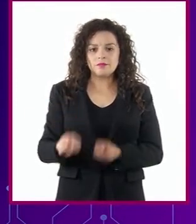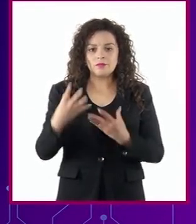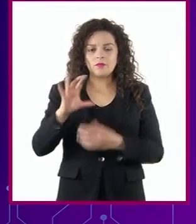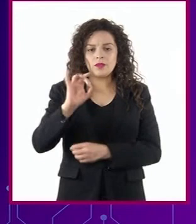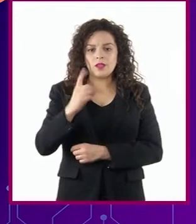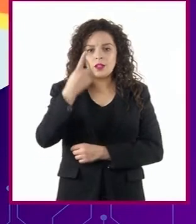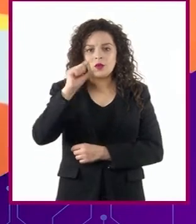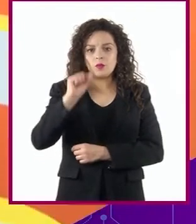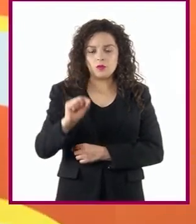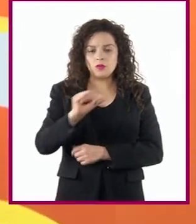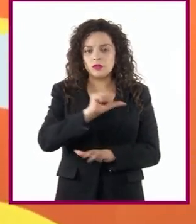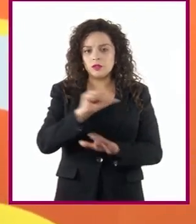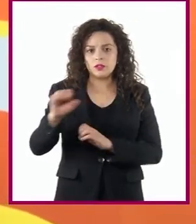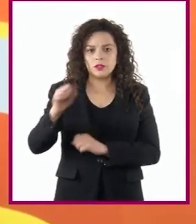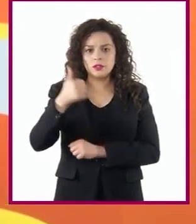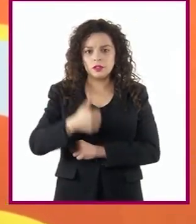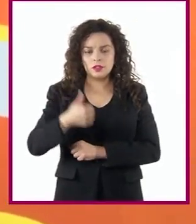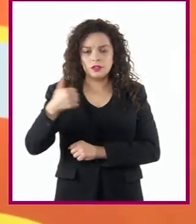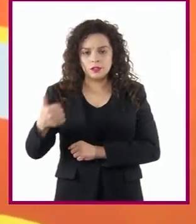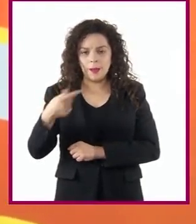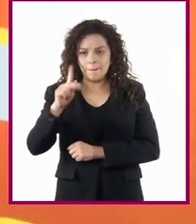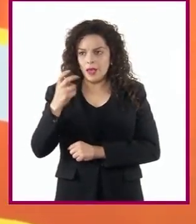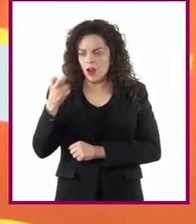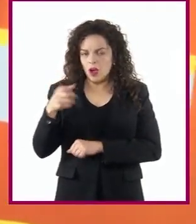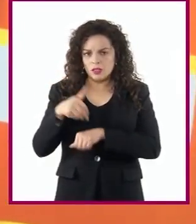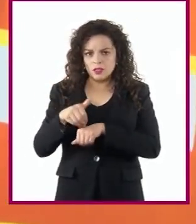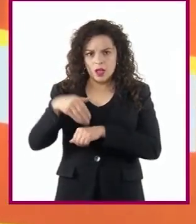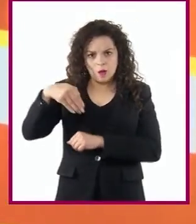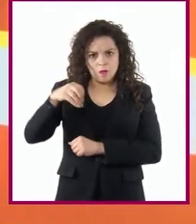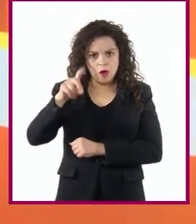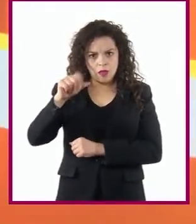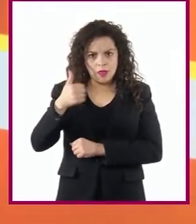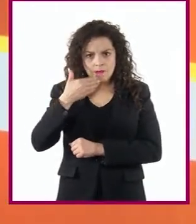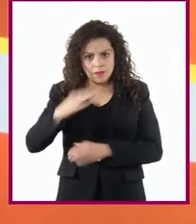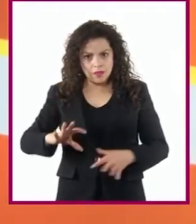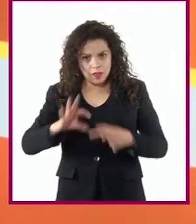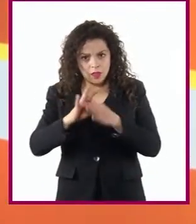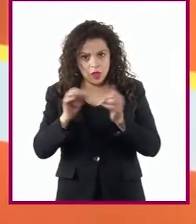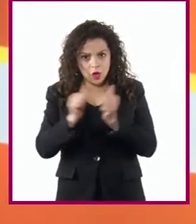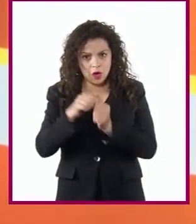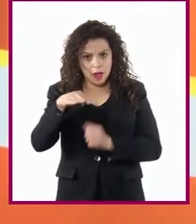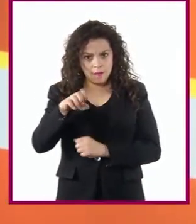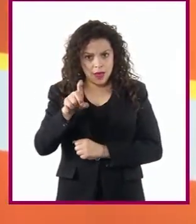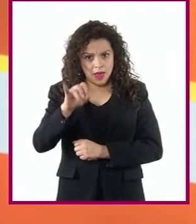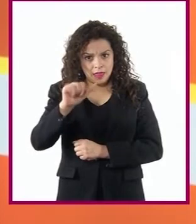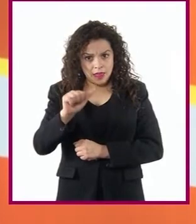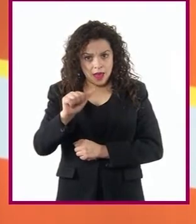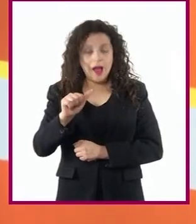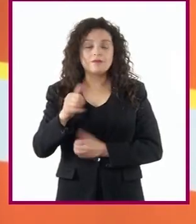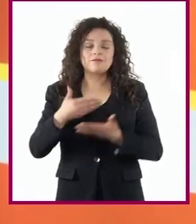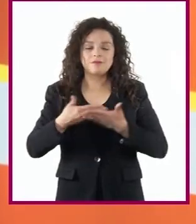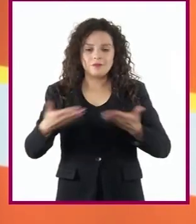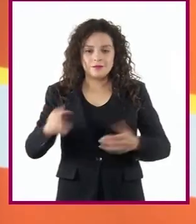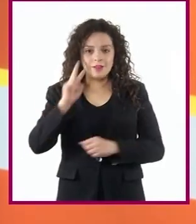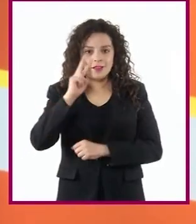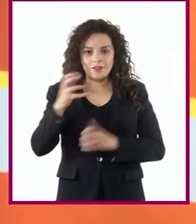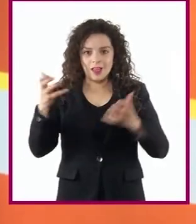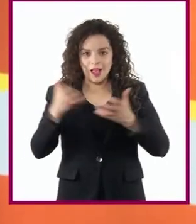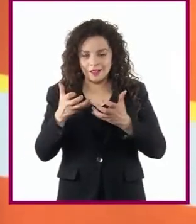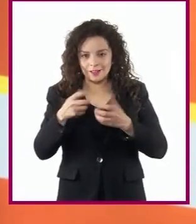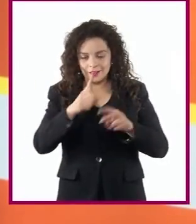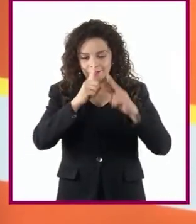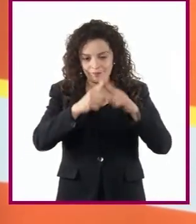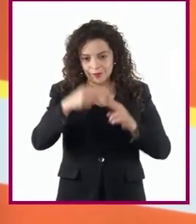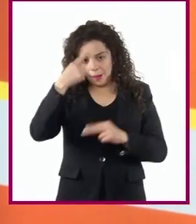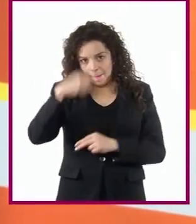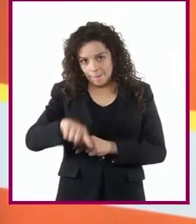31.666. Pero este valor, la moda, ¿coincide con la media? A continuación resolvemos esta duda,